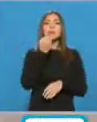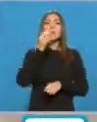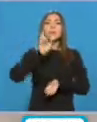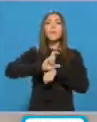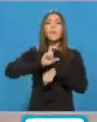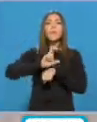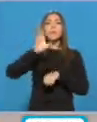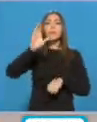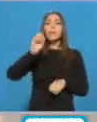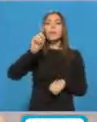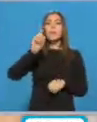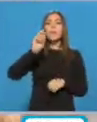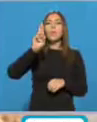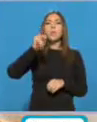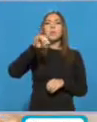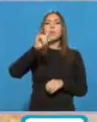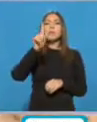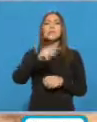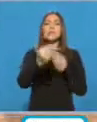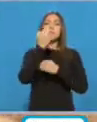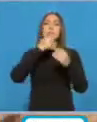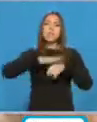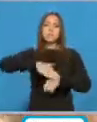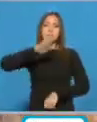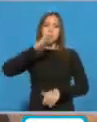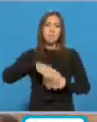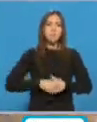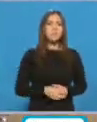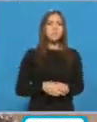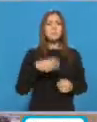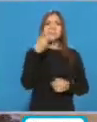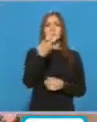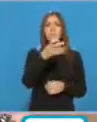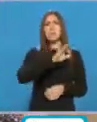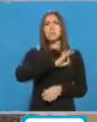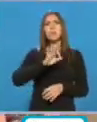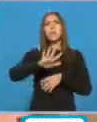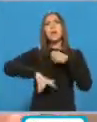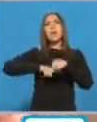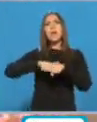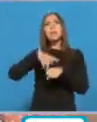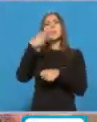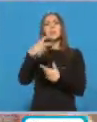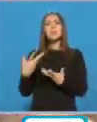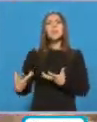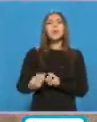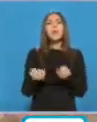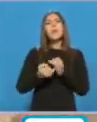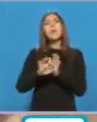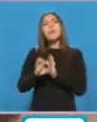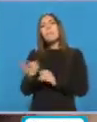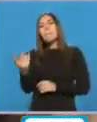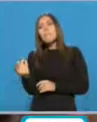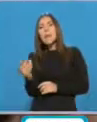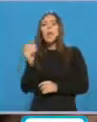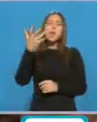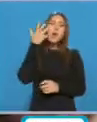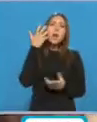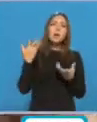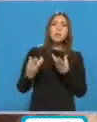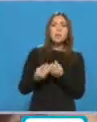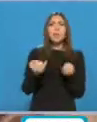principal alimento. Así es. Ahora, estos animales son de compañía, como bien tú decías, como pueden ser nuestras mascotas. Pero ¿para qué lo queremos tener